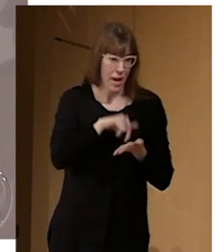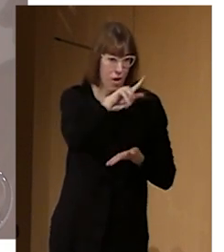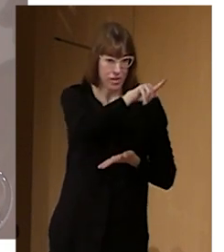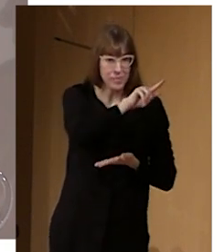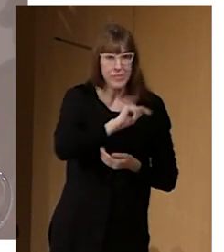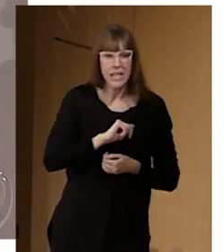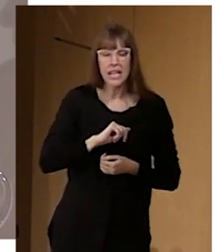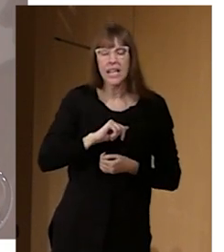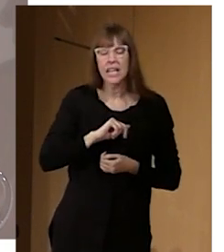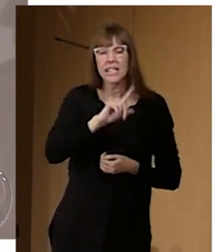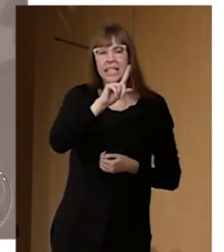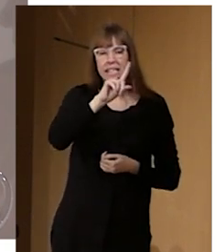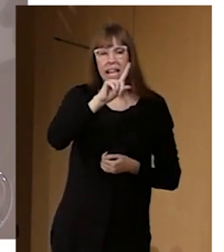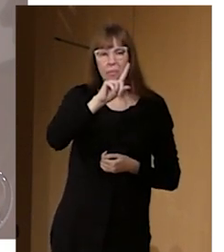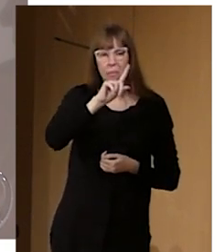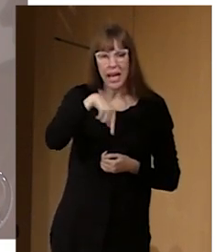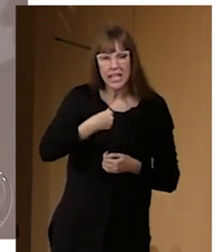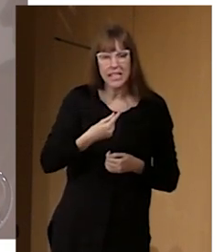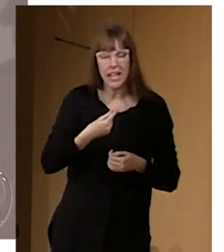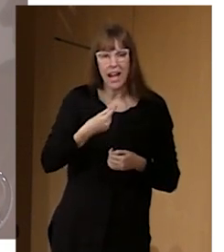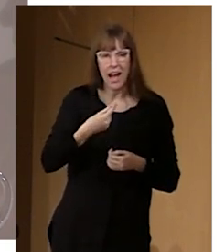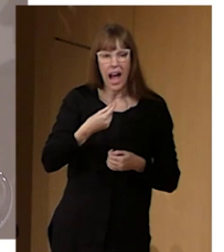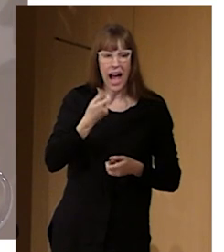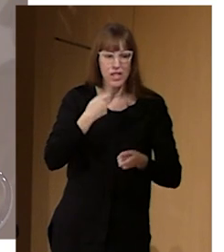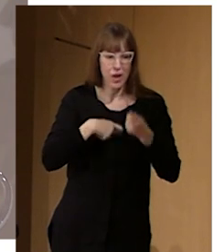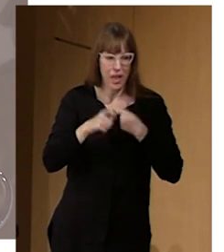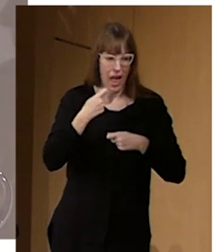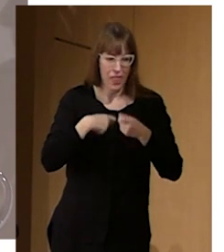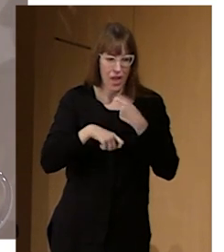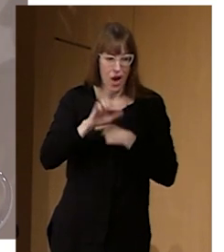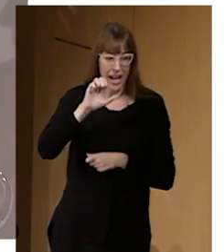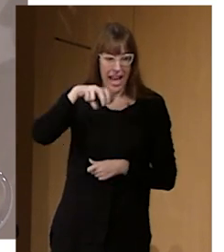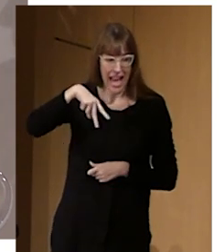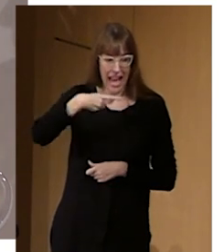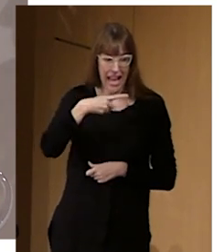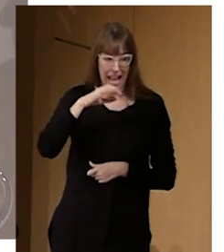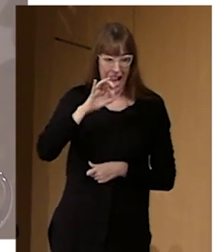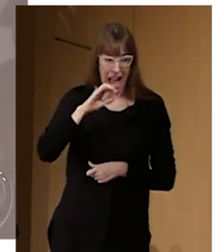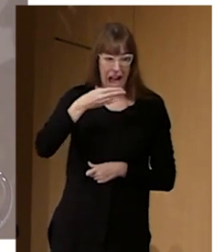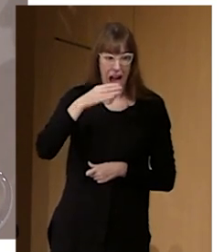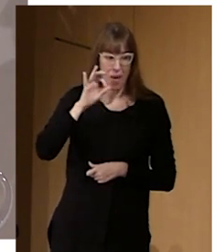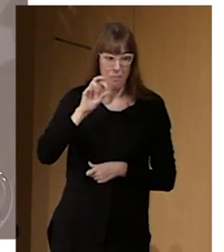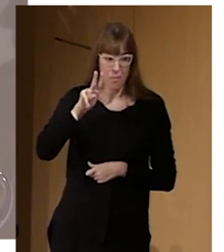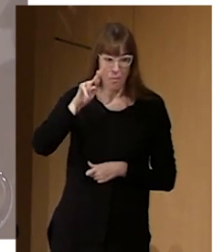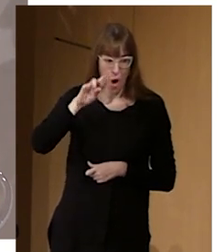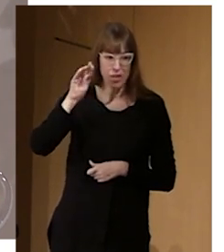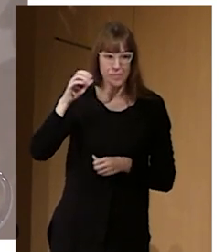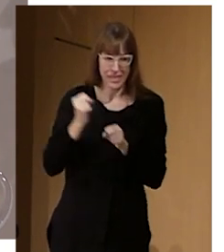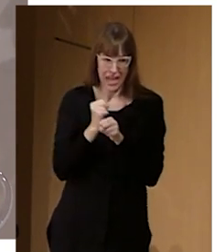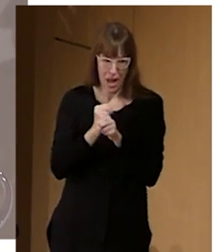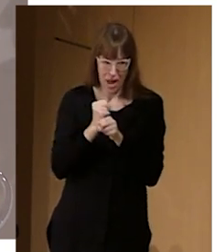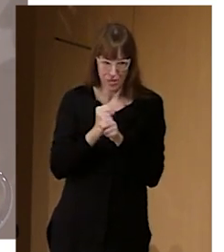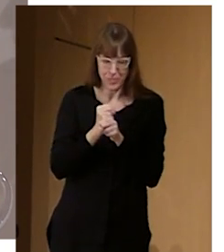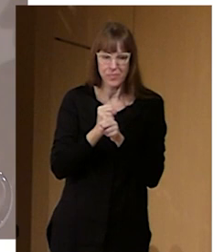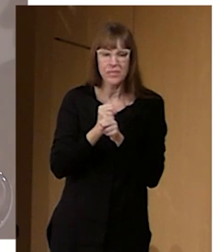también auspiciado por la asociación en Power aquí en aquí en España en el que está Aparte de ico está real Jardín Botánico museo de ciencias